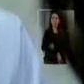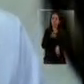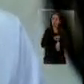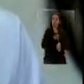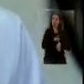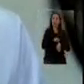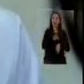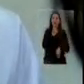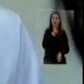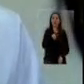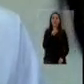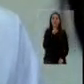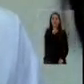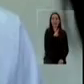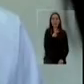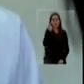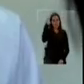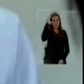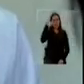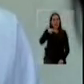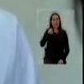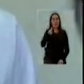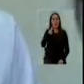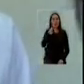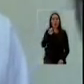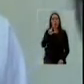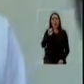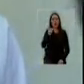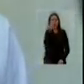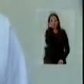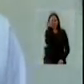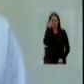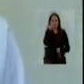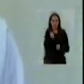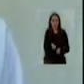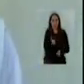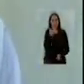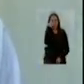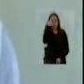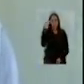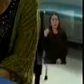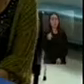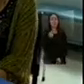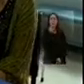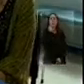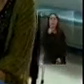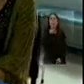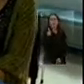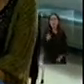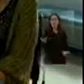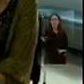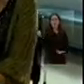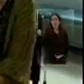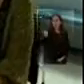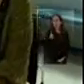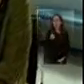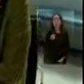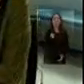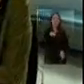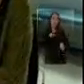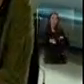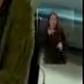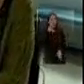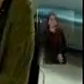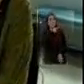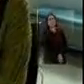El doctor Patricio Fuentes es neurólogo y experto en Alzheimer. ¿Cuál es el motivo de consulta? Bueno, uno cierto a veces